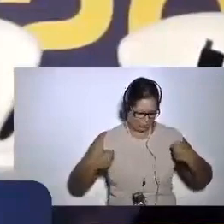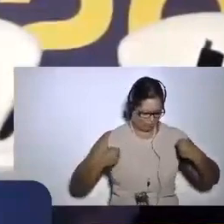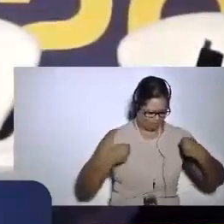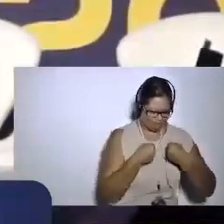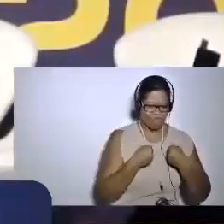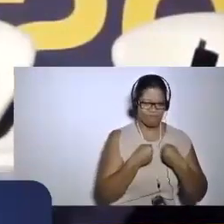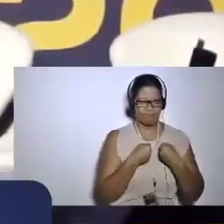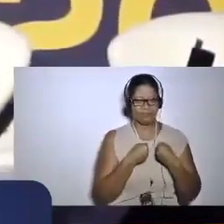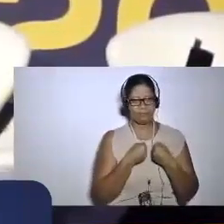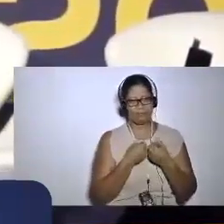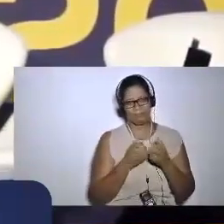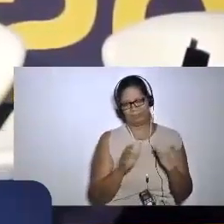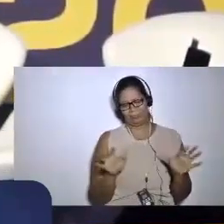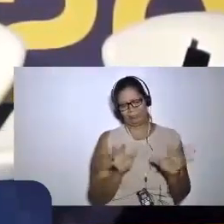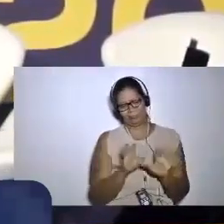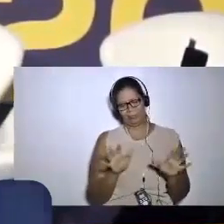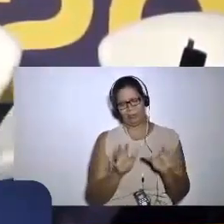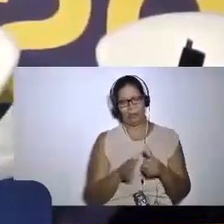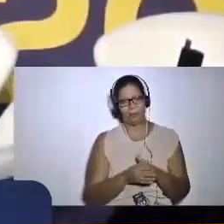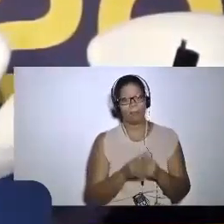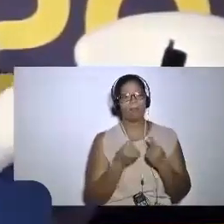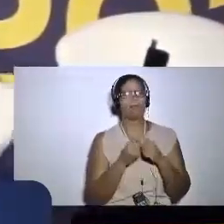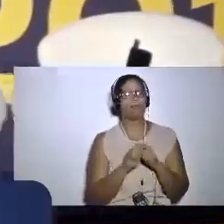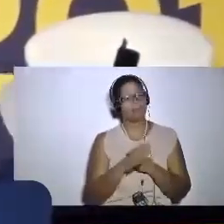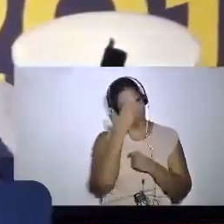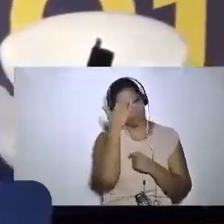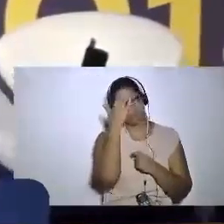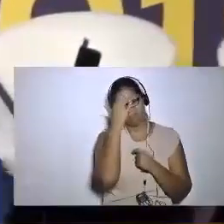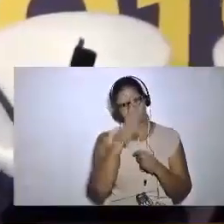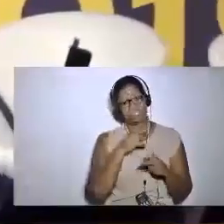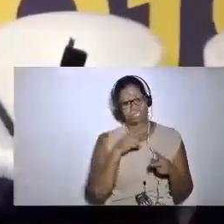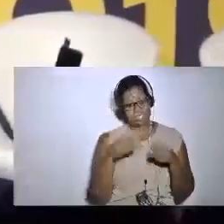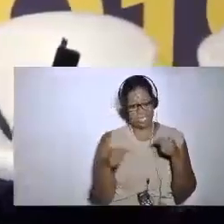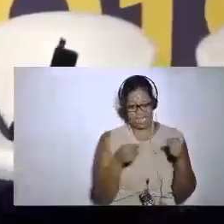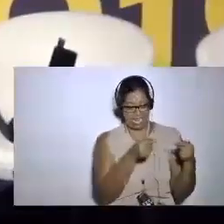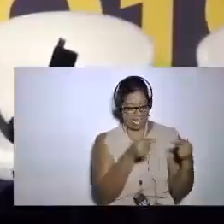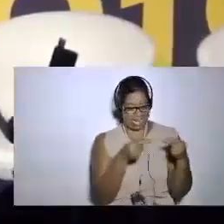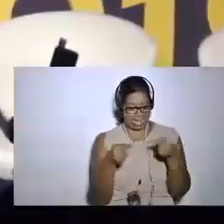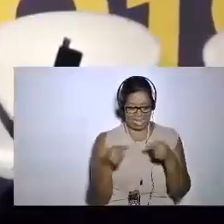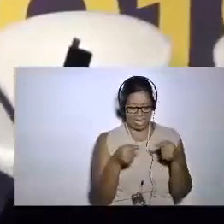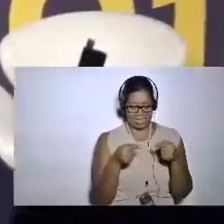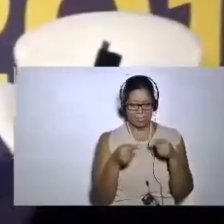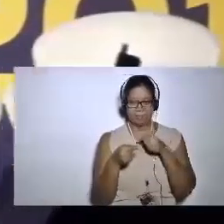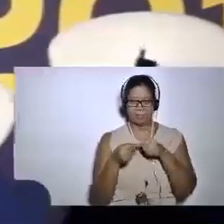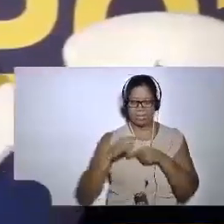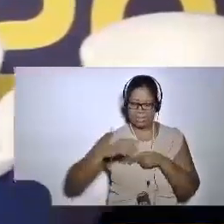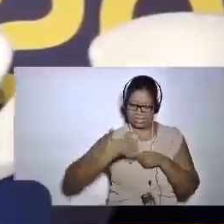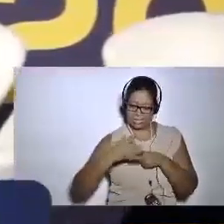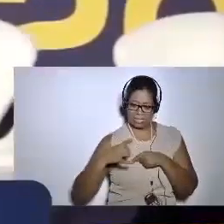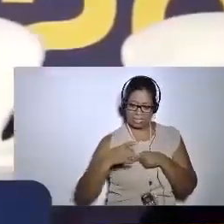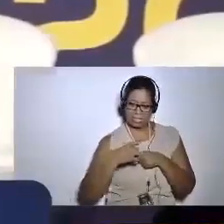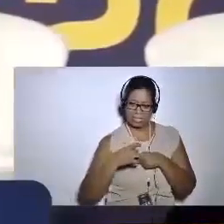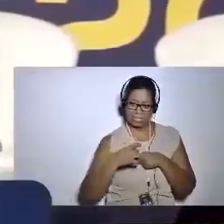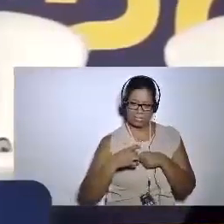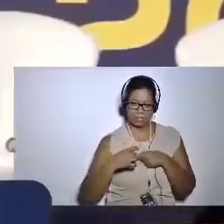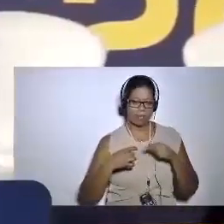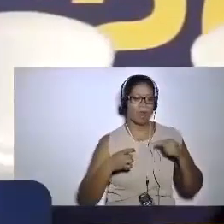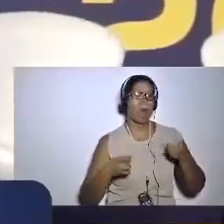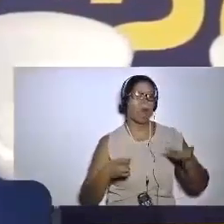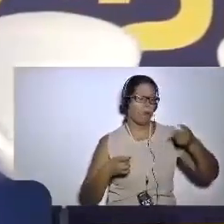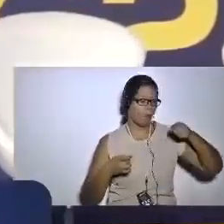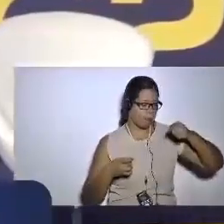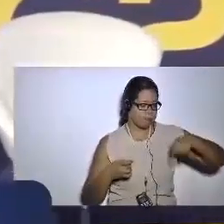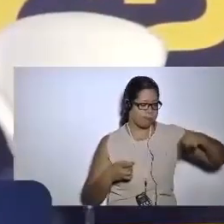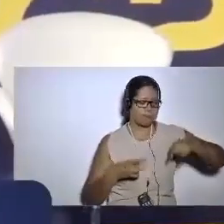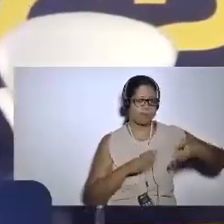De cerrar la brecha digital, pero que hay un conflicto entre 5G y volver